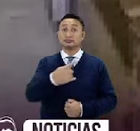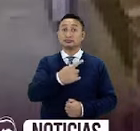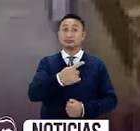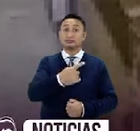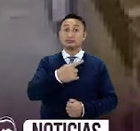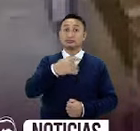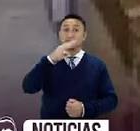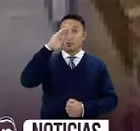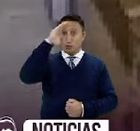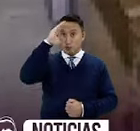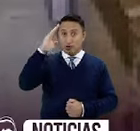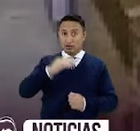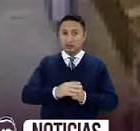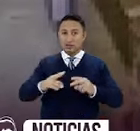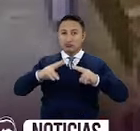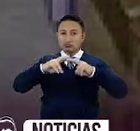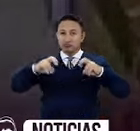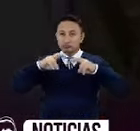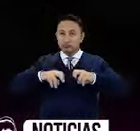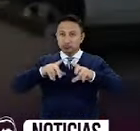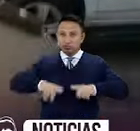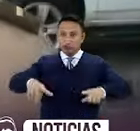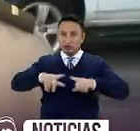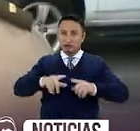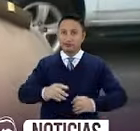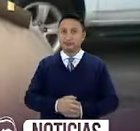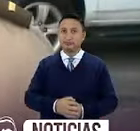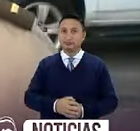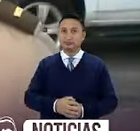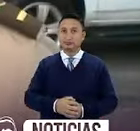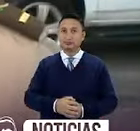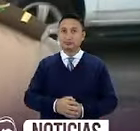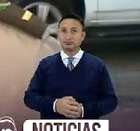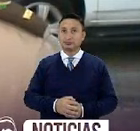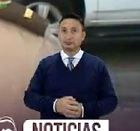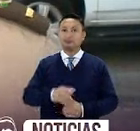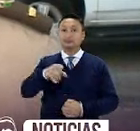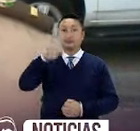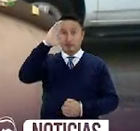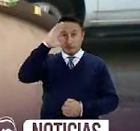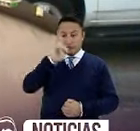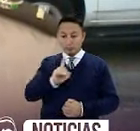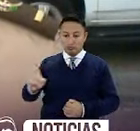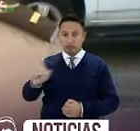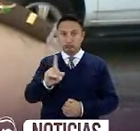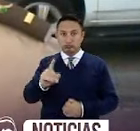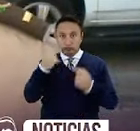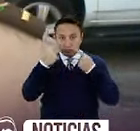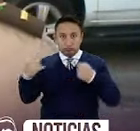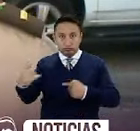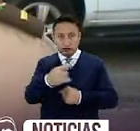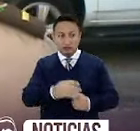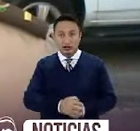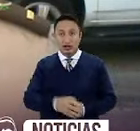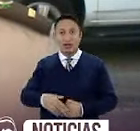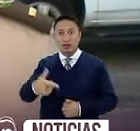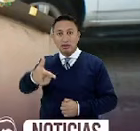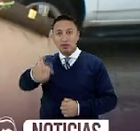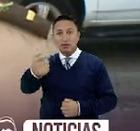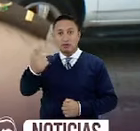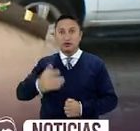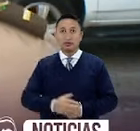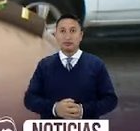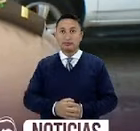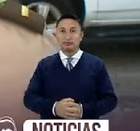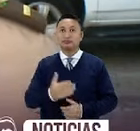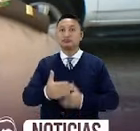estaban levantando información en el sitio. Sale el servidor policial, descubre, entonces realiza estas detonaciones y posterior